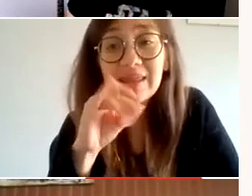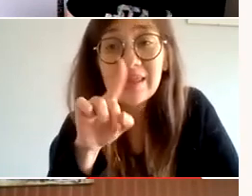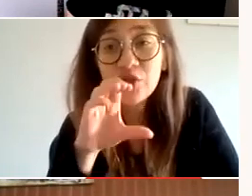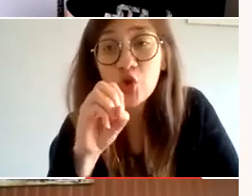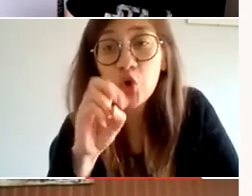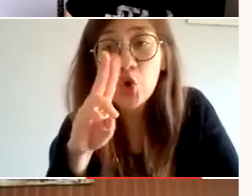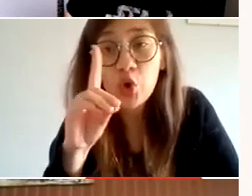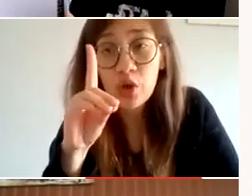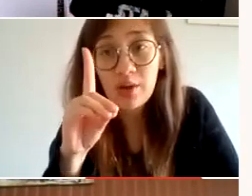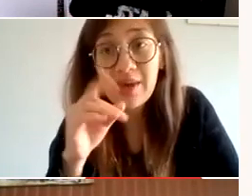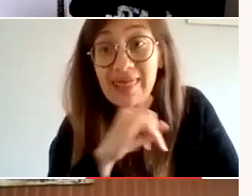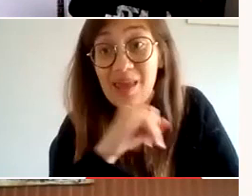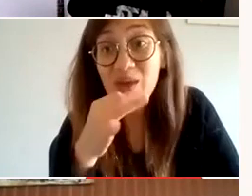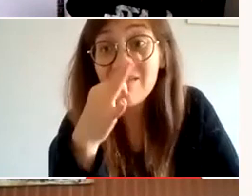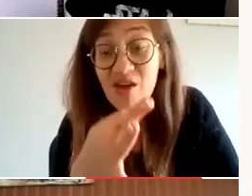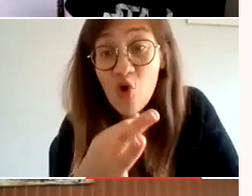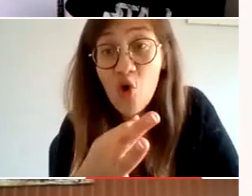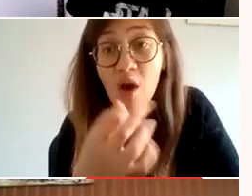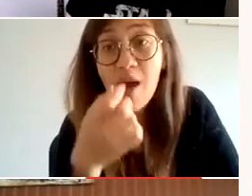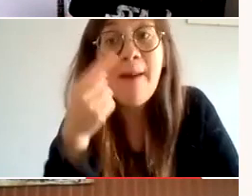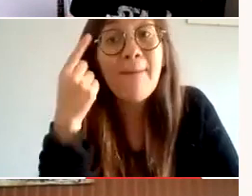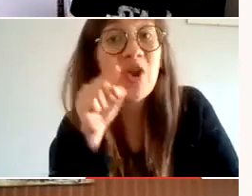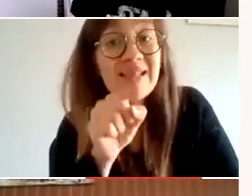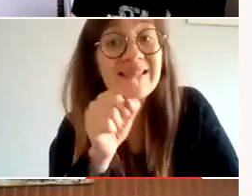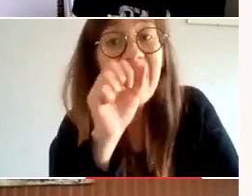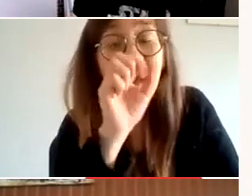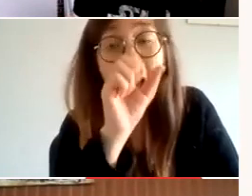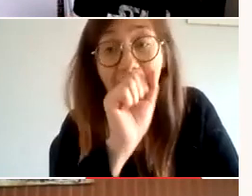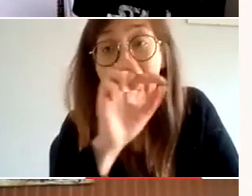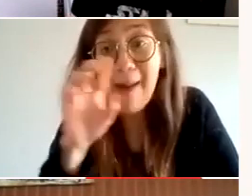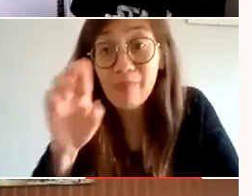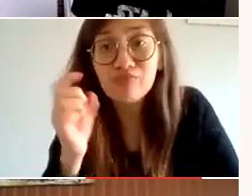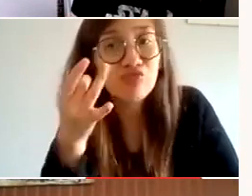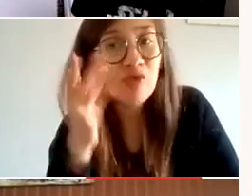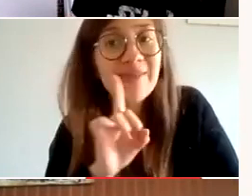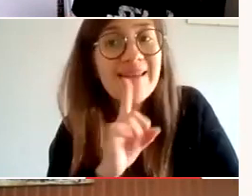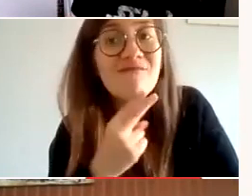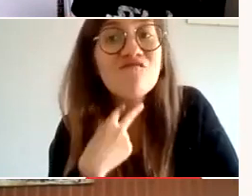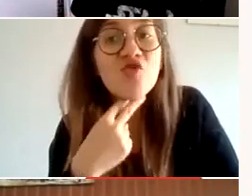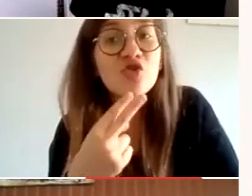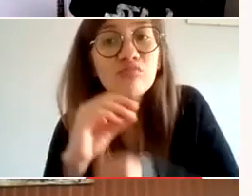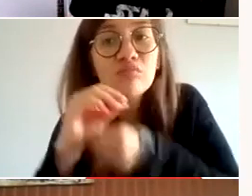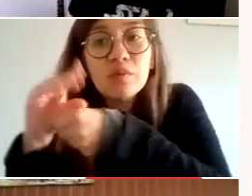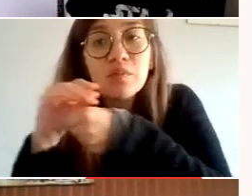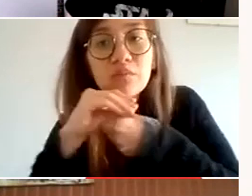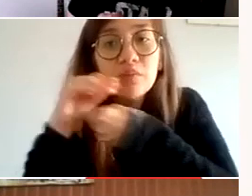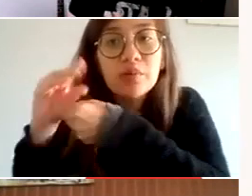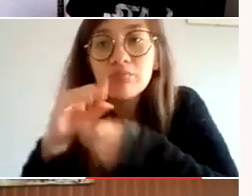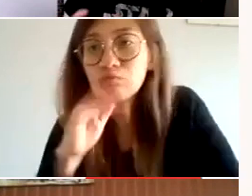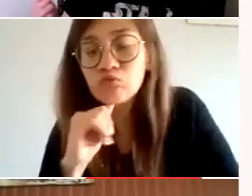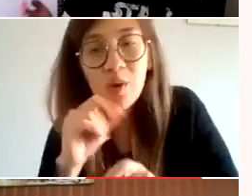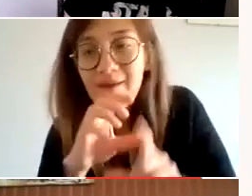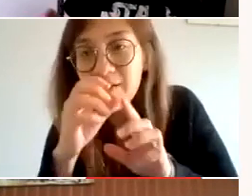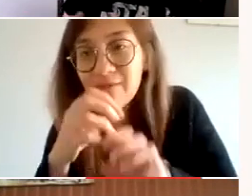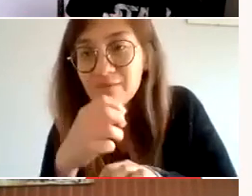almacenamiento para poder subir información. En este caso, yo puedo subir, por ejemplo, cualquier tipo de archivo y yo puedo